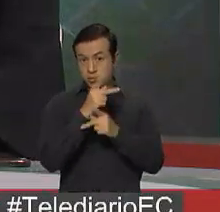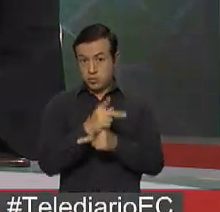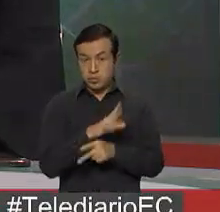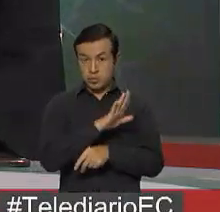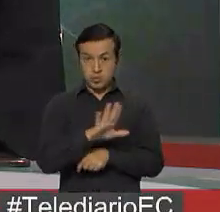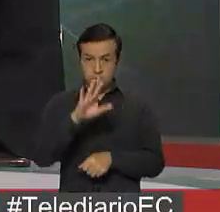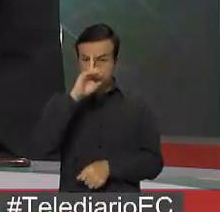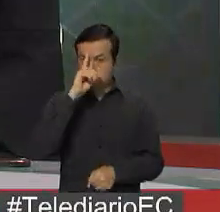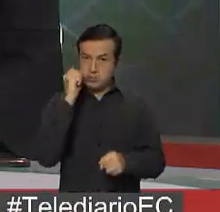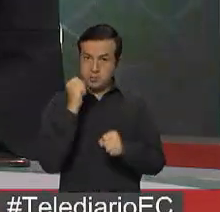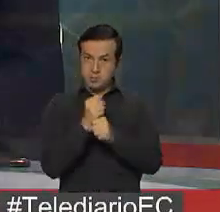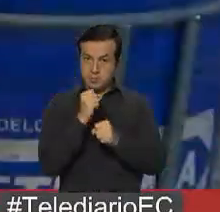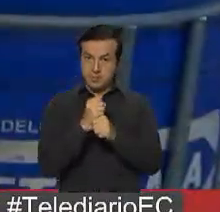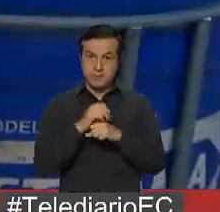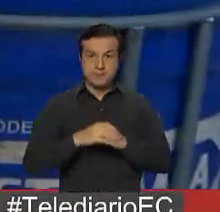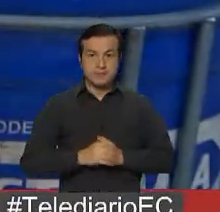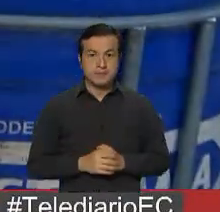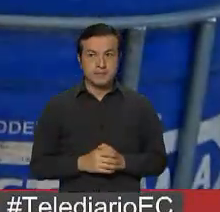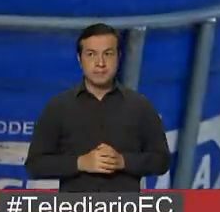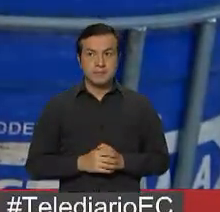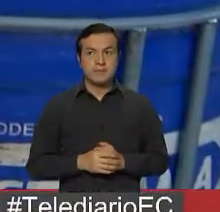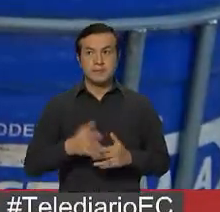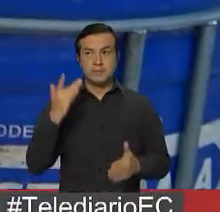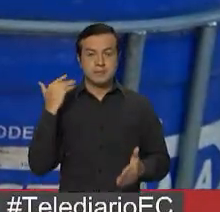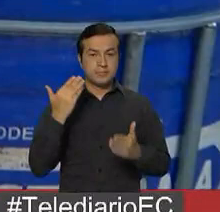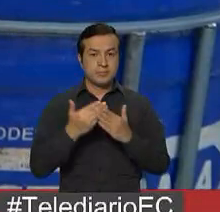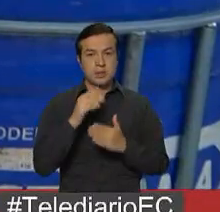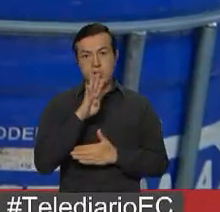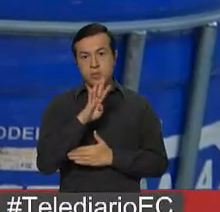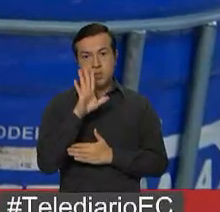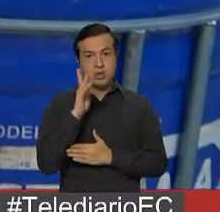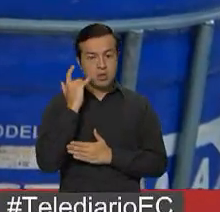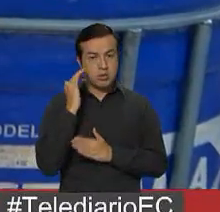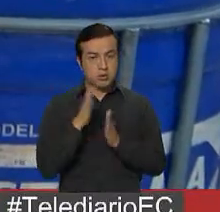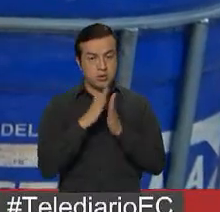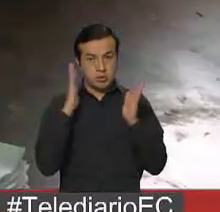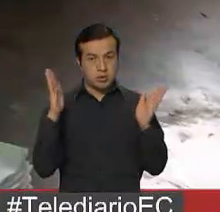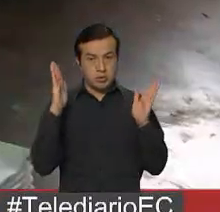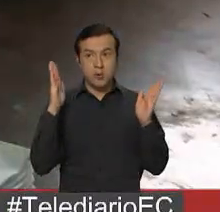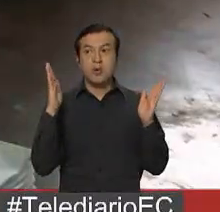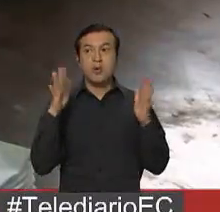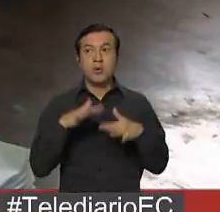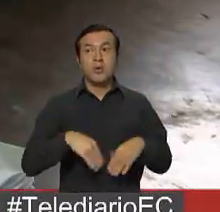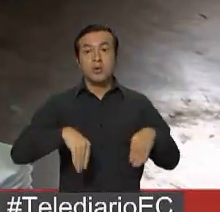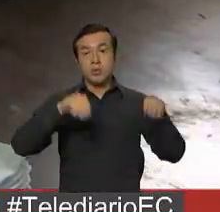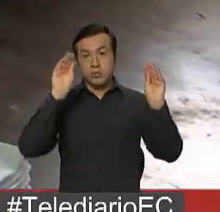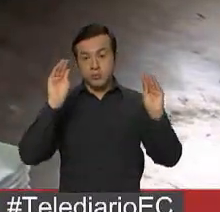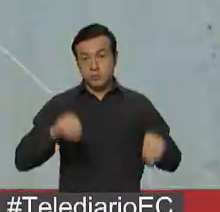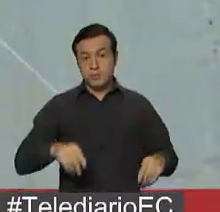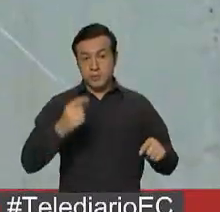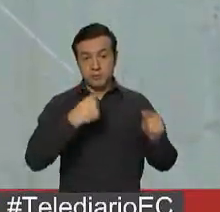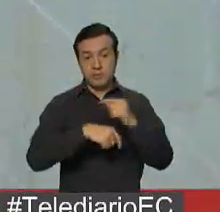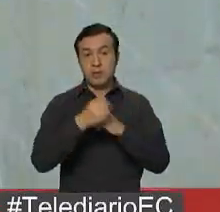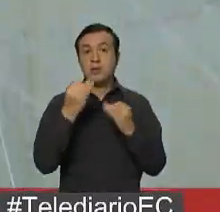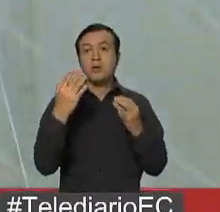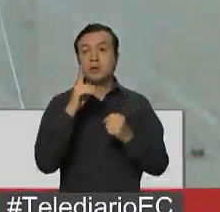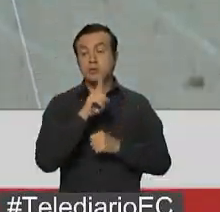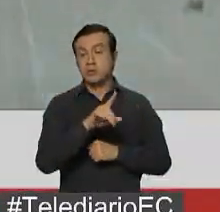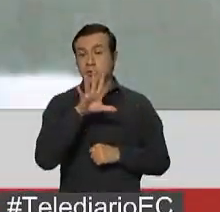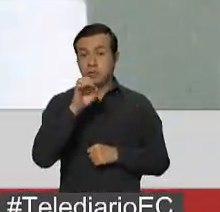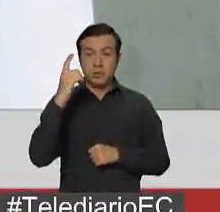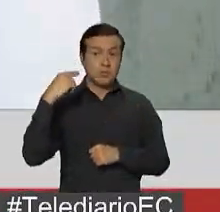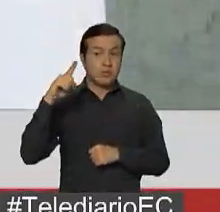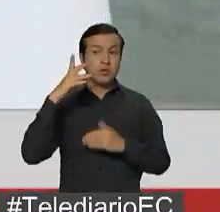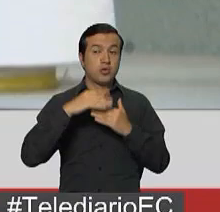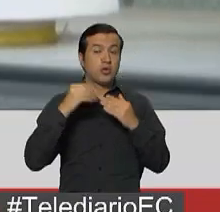empleos en los últimos 45 días dirigentes del sector textil afirmaron que dejaron de vender 150 millones